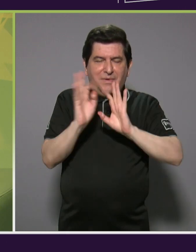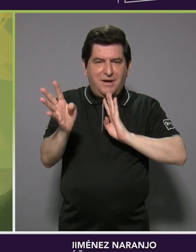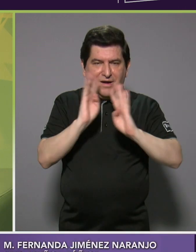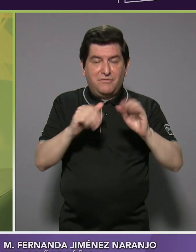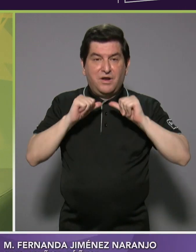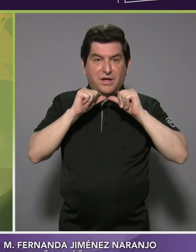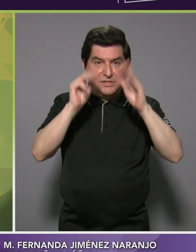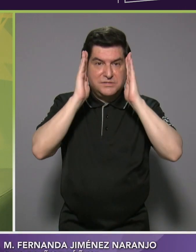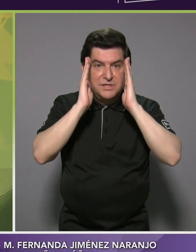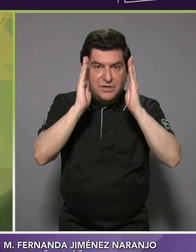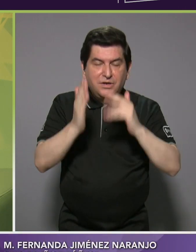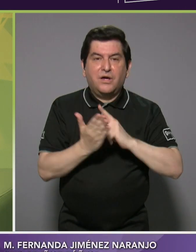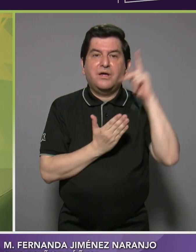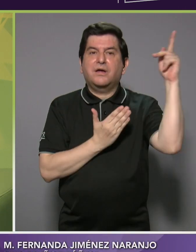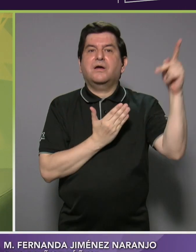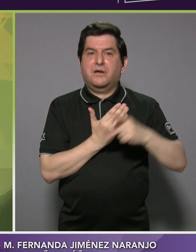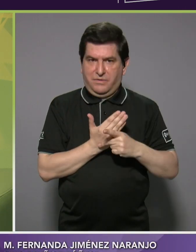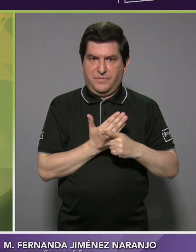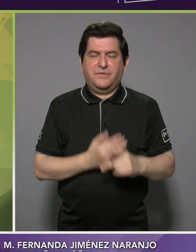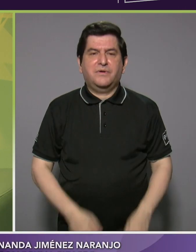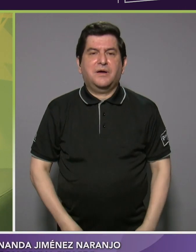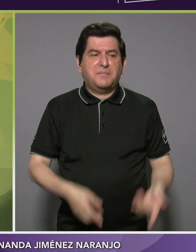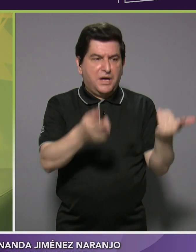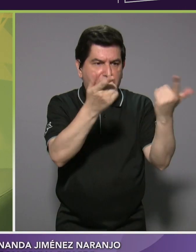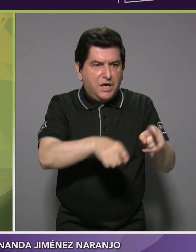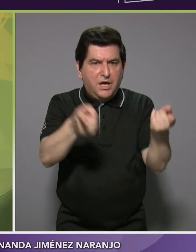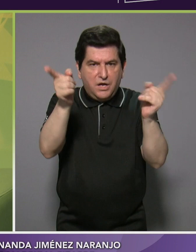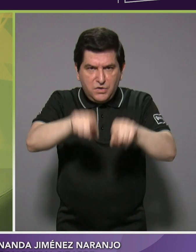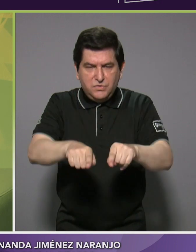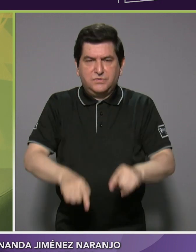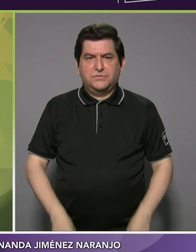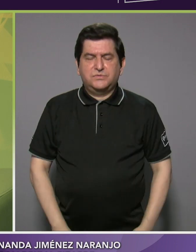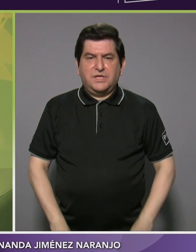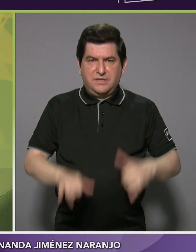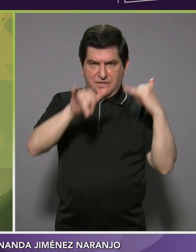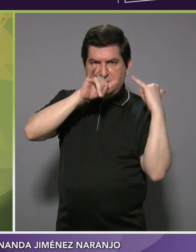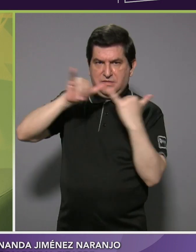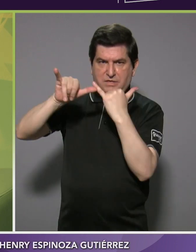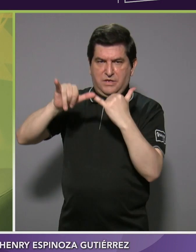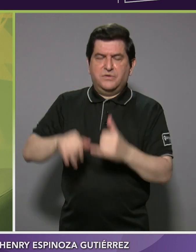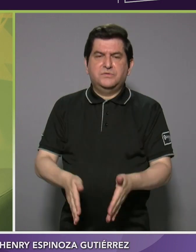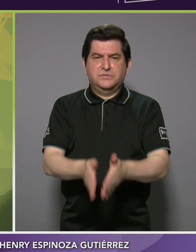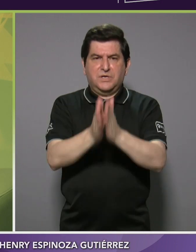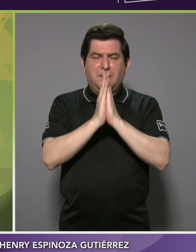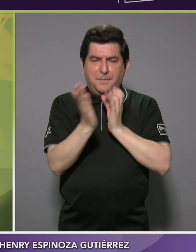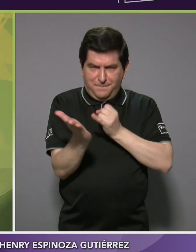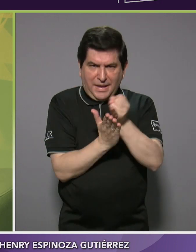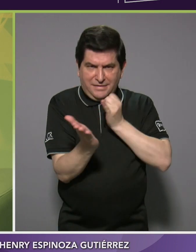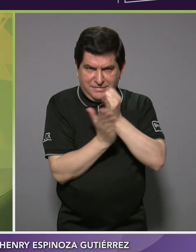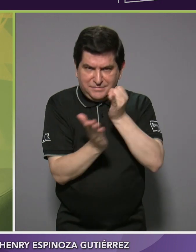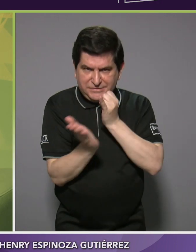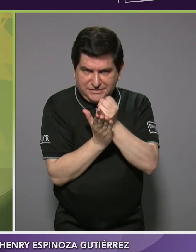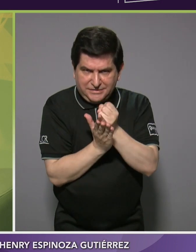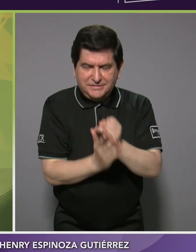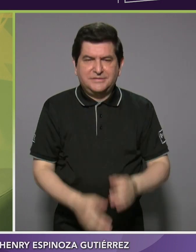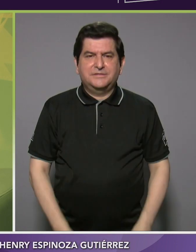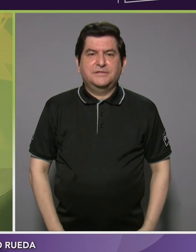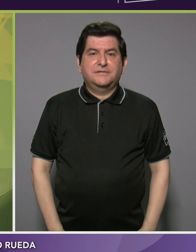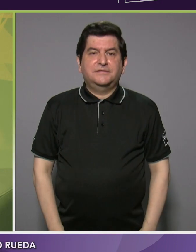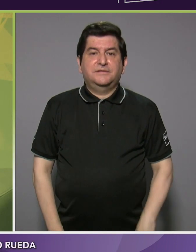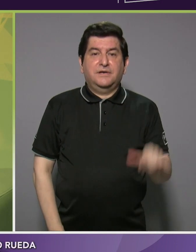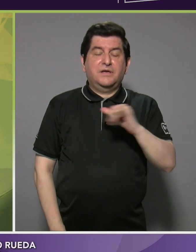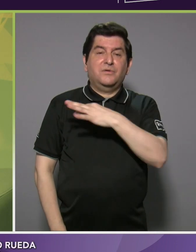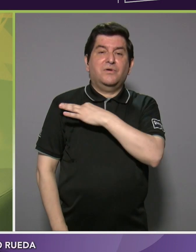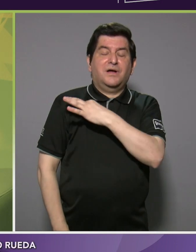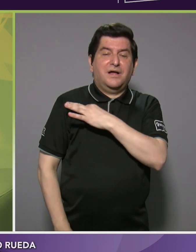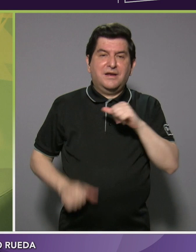daremos seguimiento del programa a lo que acontezca con esta denuncia, ¿verdad? Con esta solicitud de investigación. Y bueno, también le invito